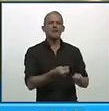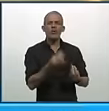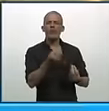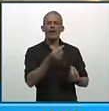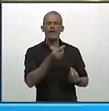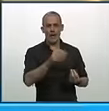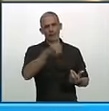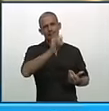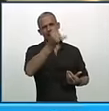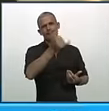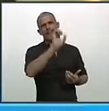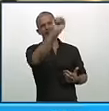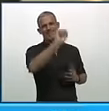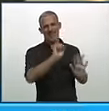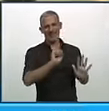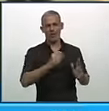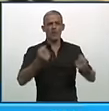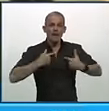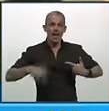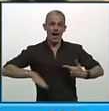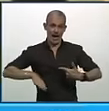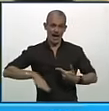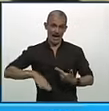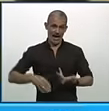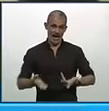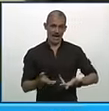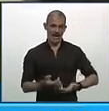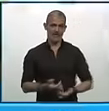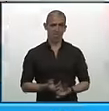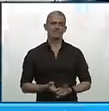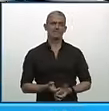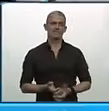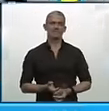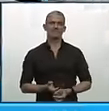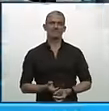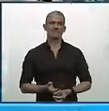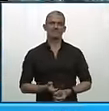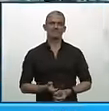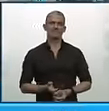va a ser también ese motivo de ayuda para el equipo.